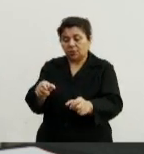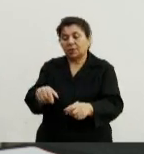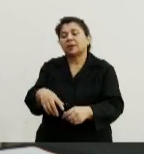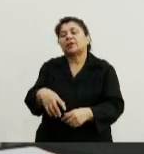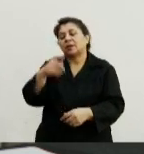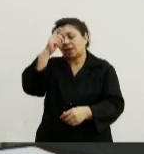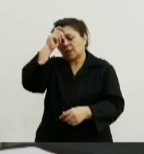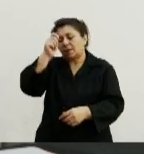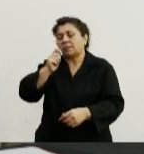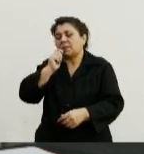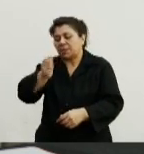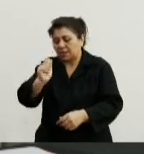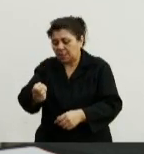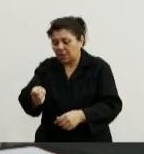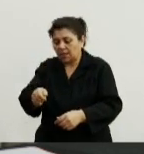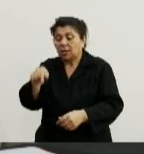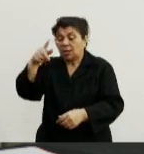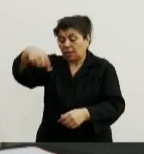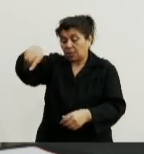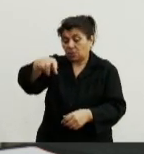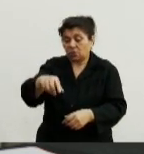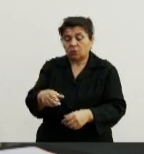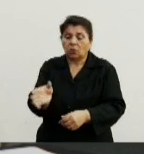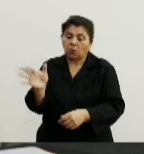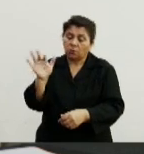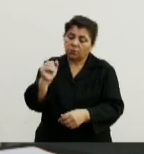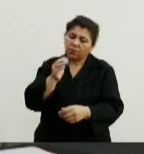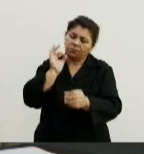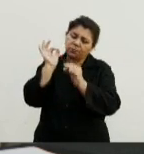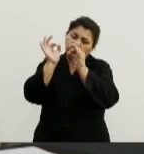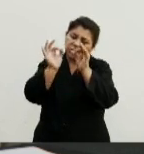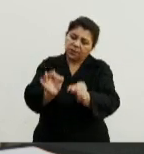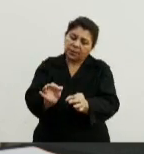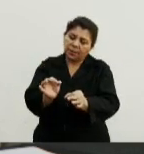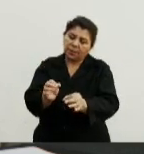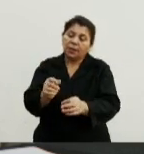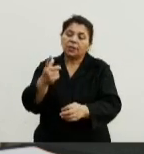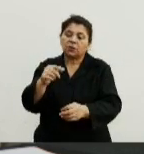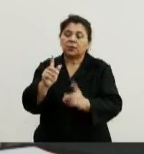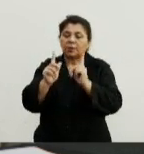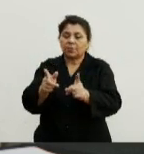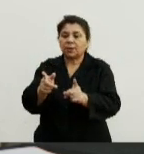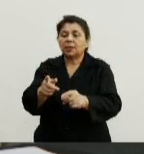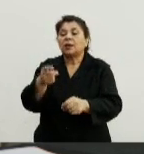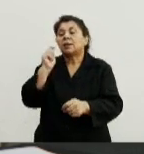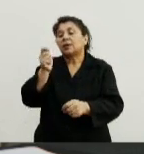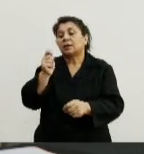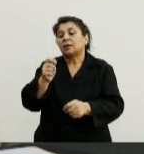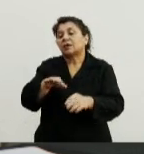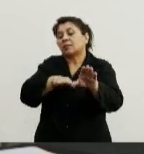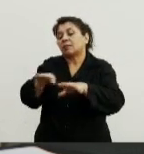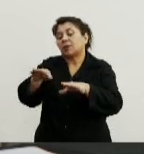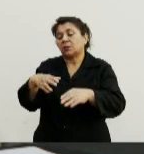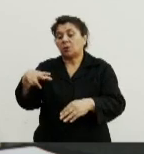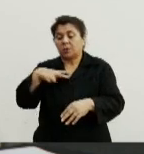es mucha y que todos los días estamos recibiendo también así las personas que lo hacen en sus movilidades particulares